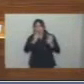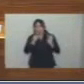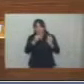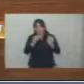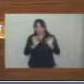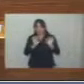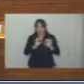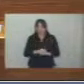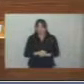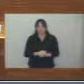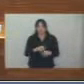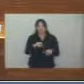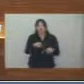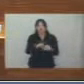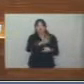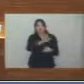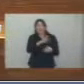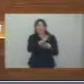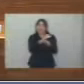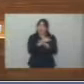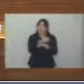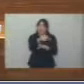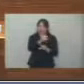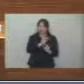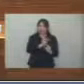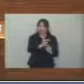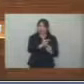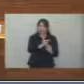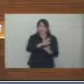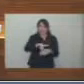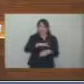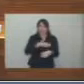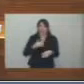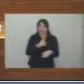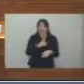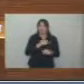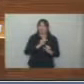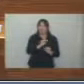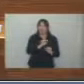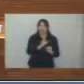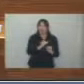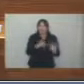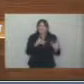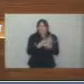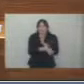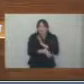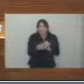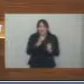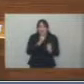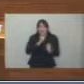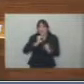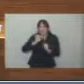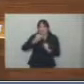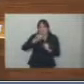este juego que ustedes están haciendo resulta su posición la más difícil de poder explicar a cualquier ciudadano